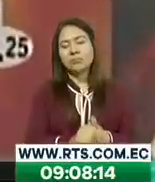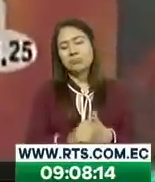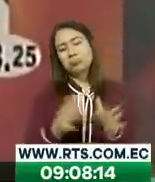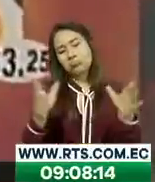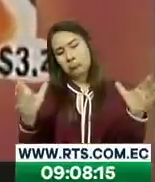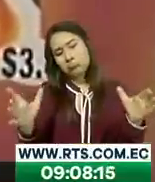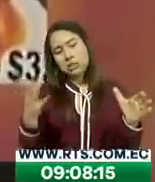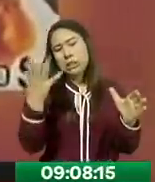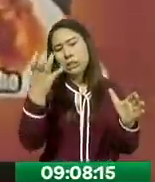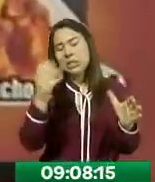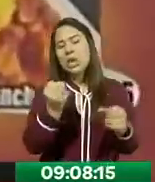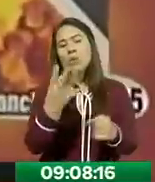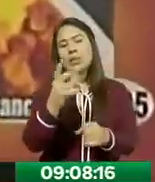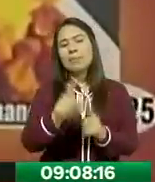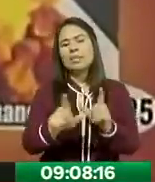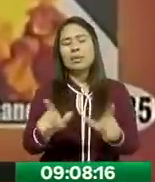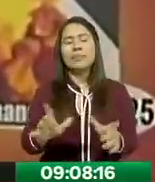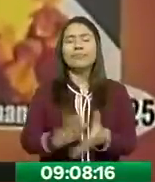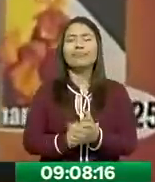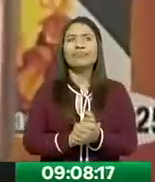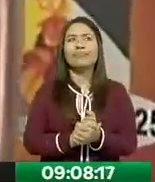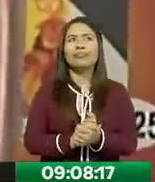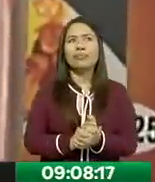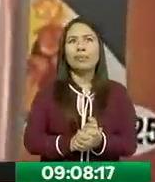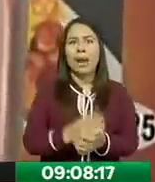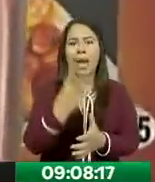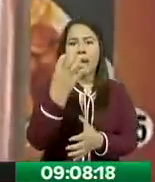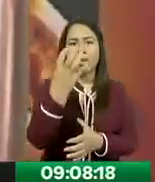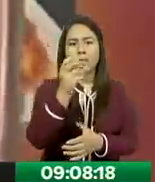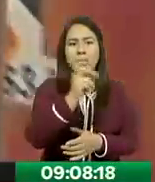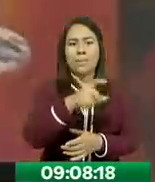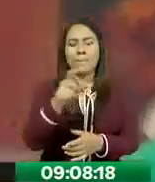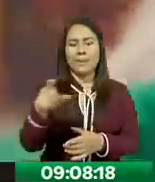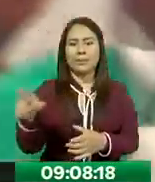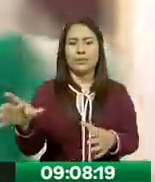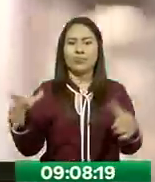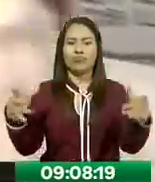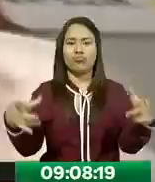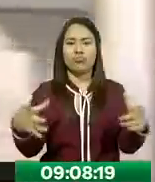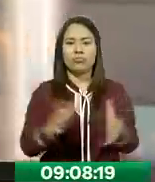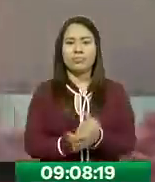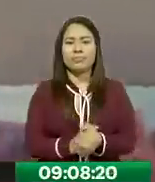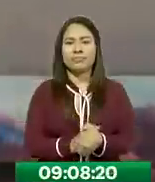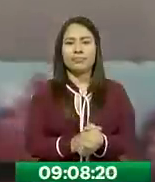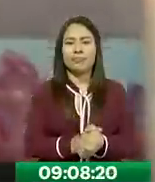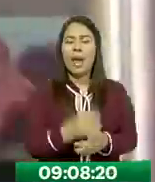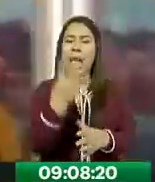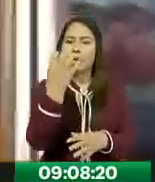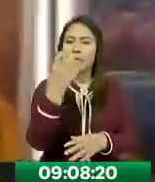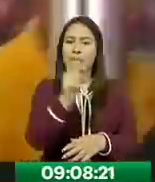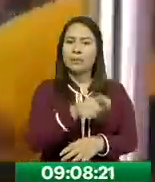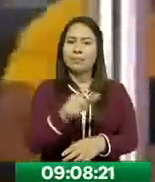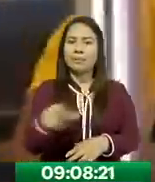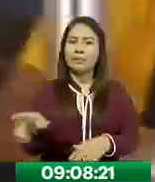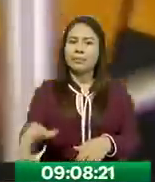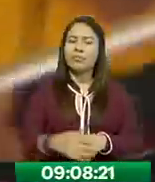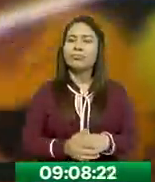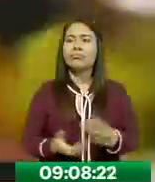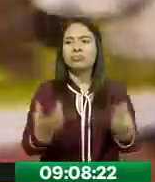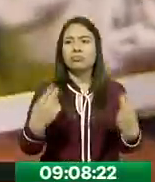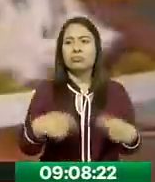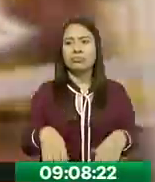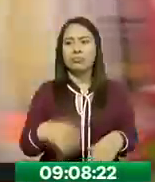11 libras. ¿Para cuántas personas más o menos? Más o menos alcanza para unas 14 personas más o menos. 14, ahí también tenemos